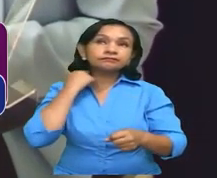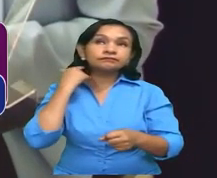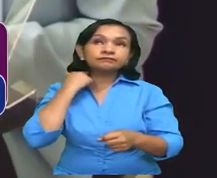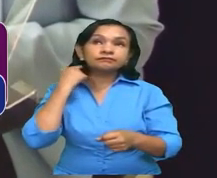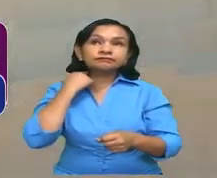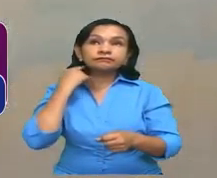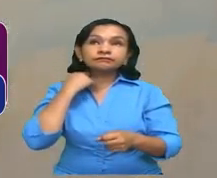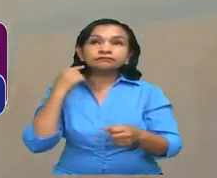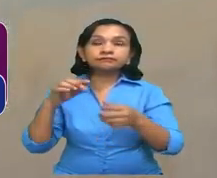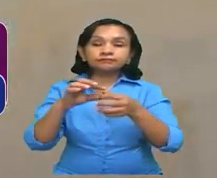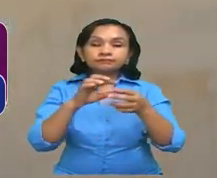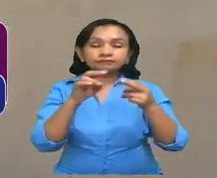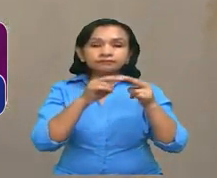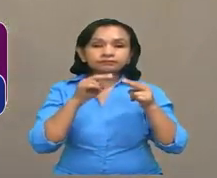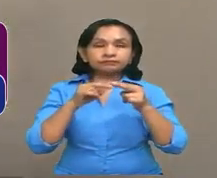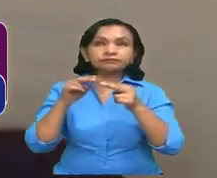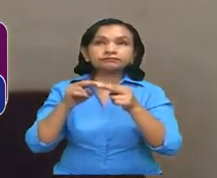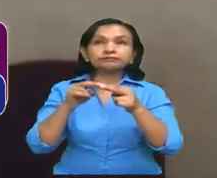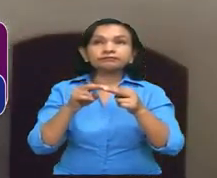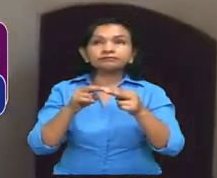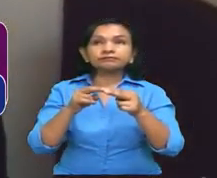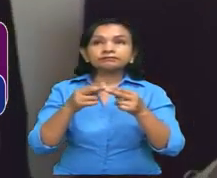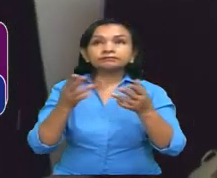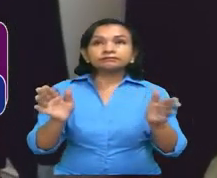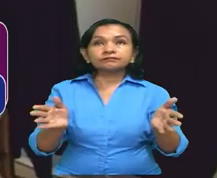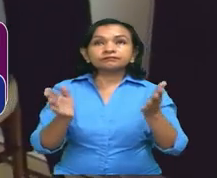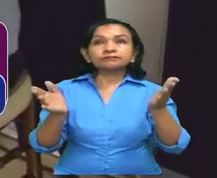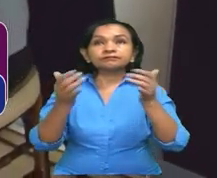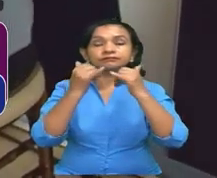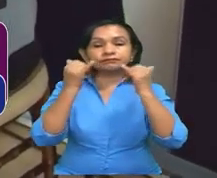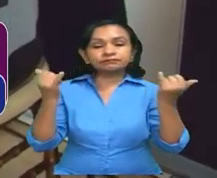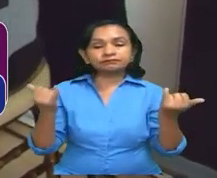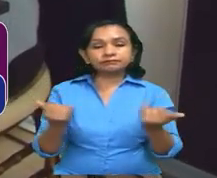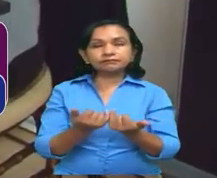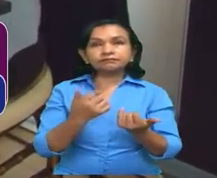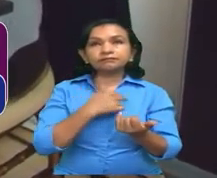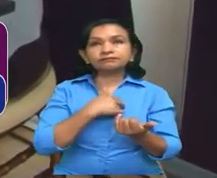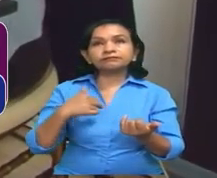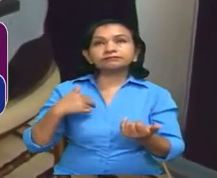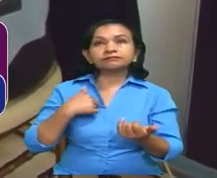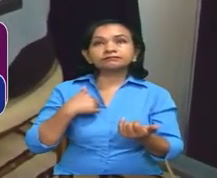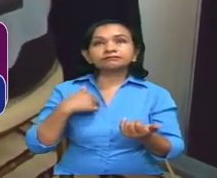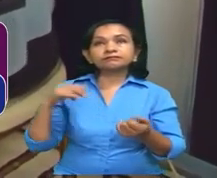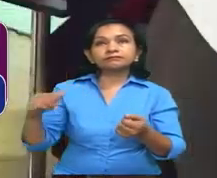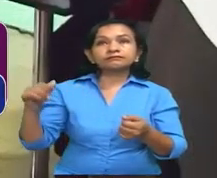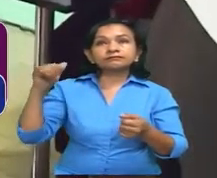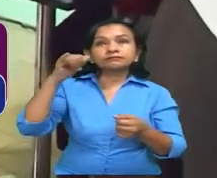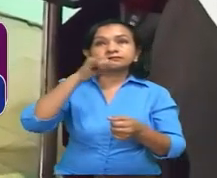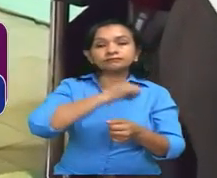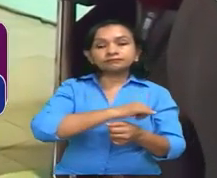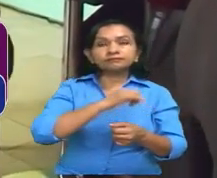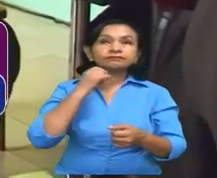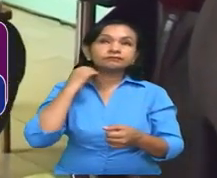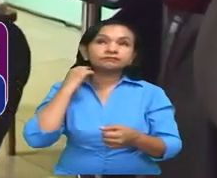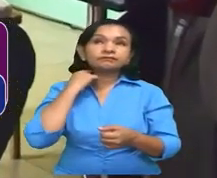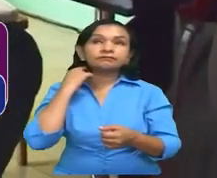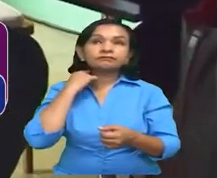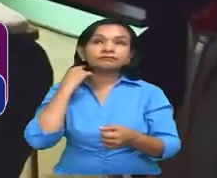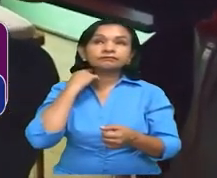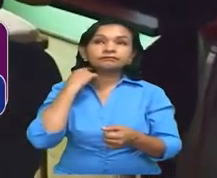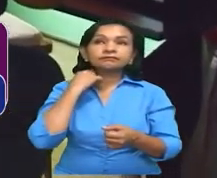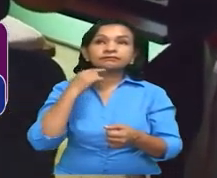sería como una ventaja adicional poder aprovechar este nuevo destino que estaría ofreciendo la empresa. Con Venezuela